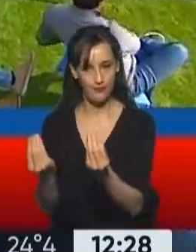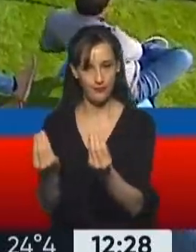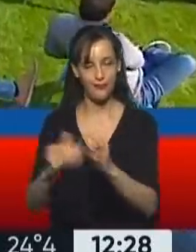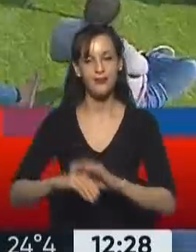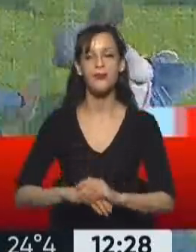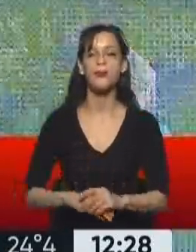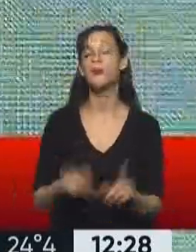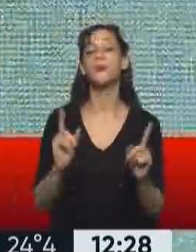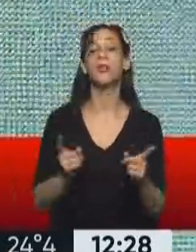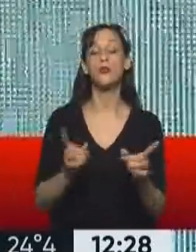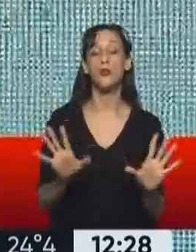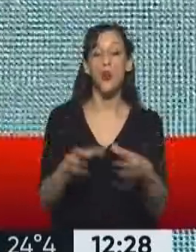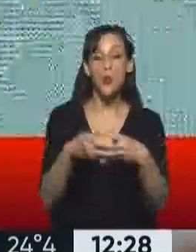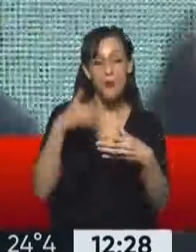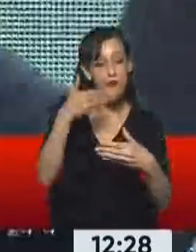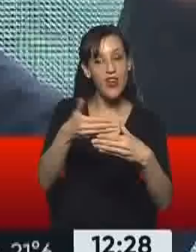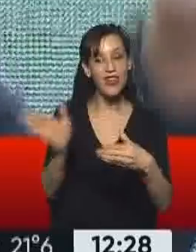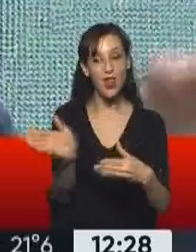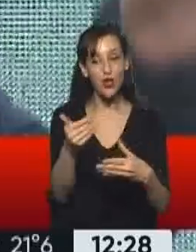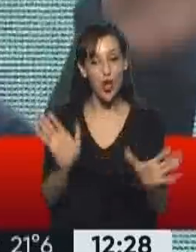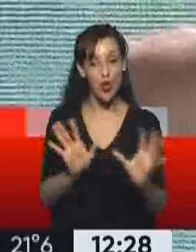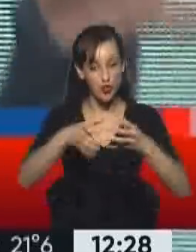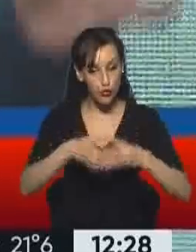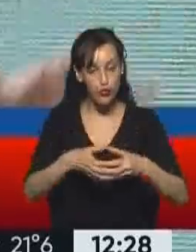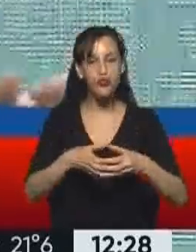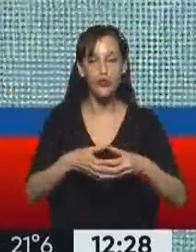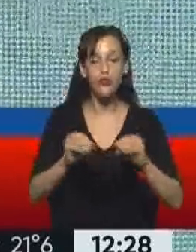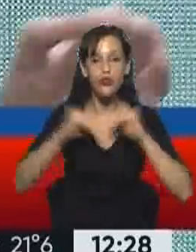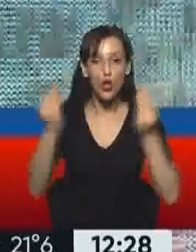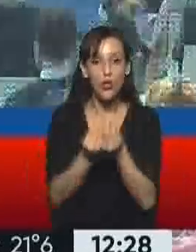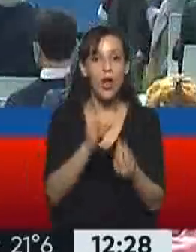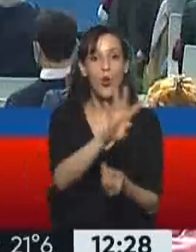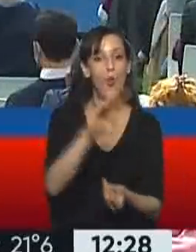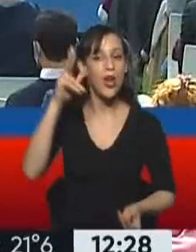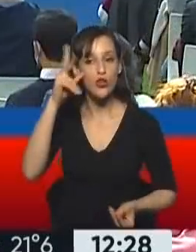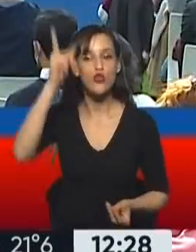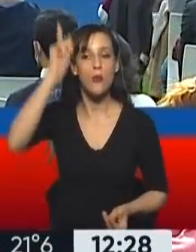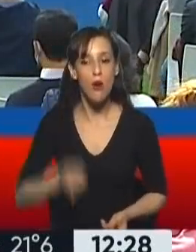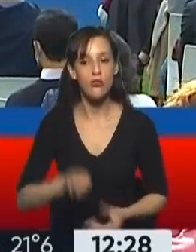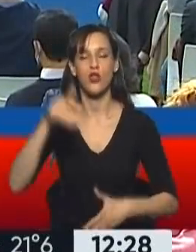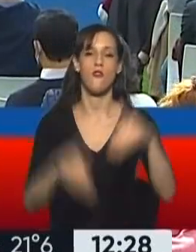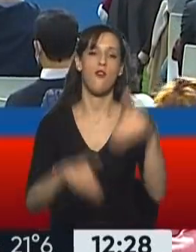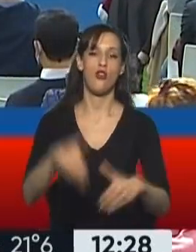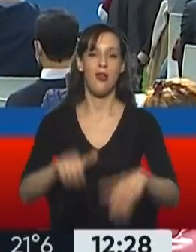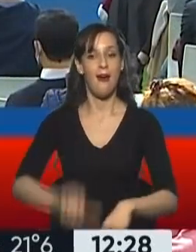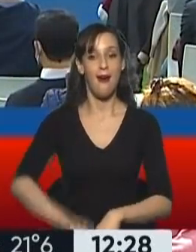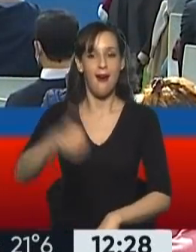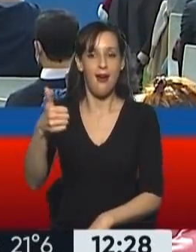con el Frente de Todos fue sacar el 48% de los votos, Alberto, 48% de los